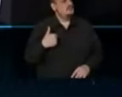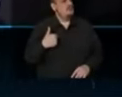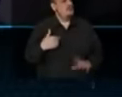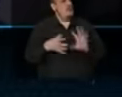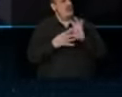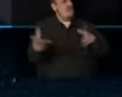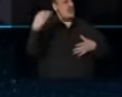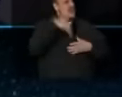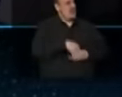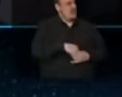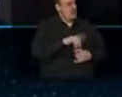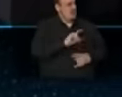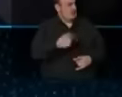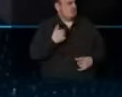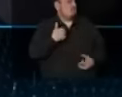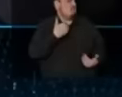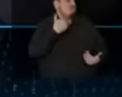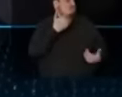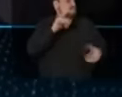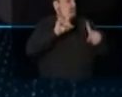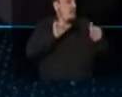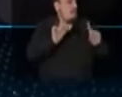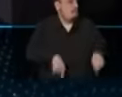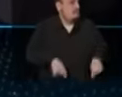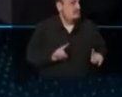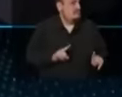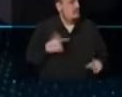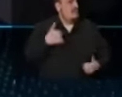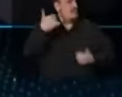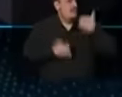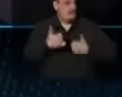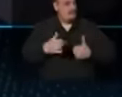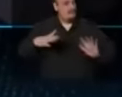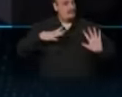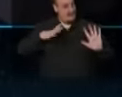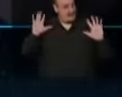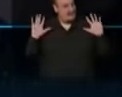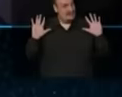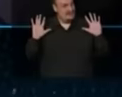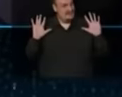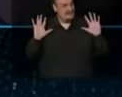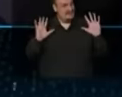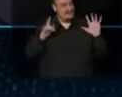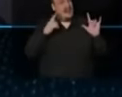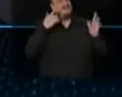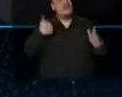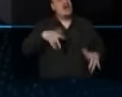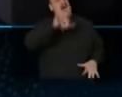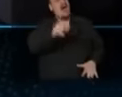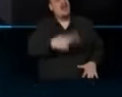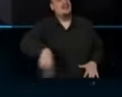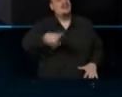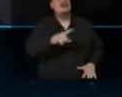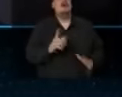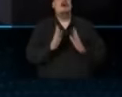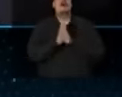En un momento donde se había intrometido en situaciones propias de potestad, de fuerza de seguridad, mezcló... Sí. Es el tema